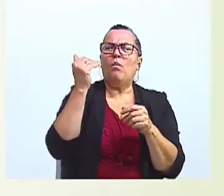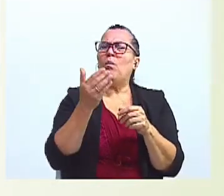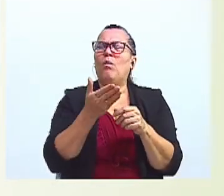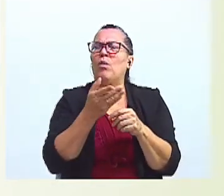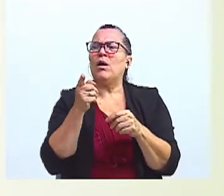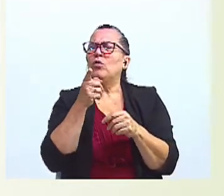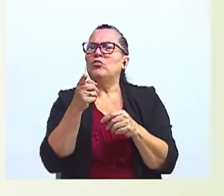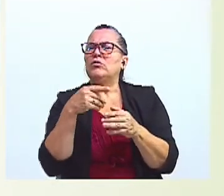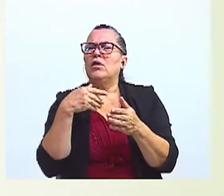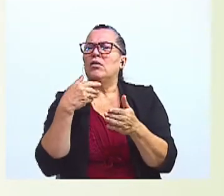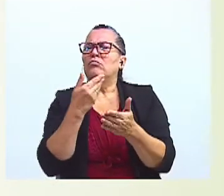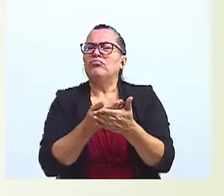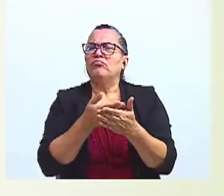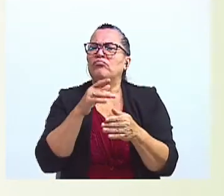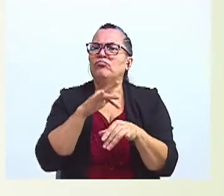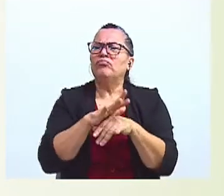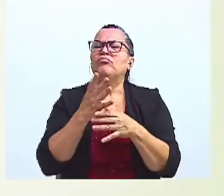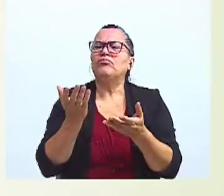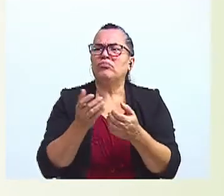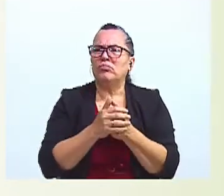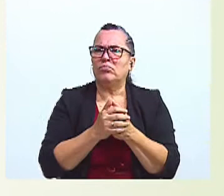temprano.